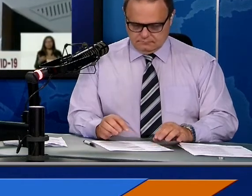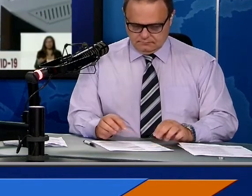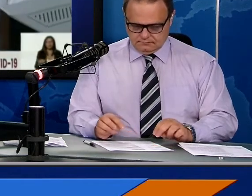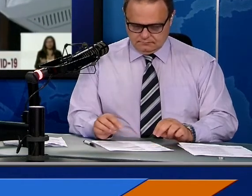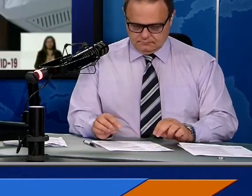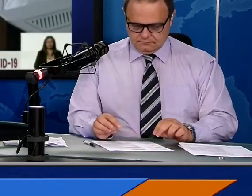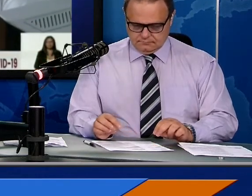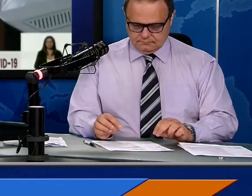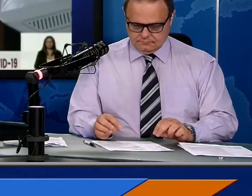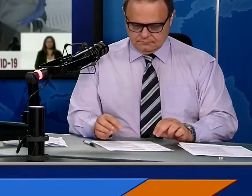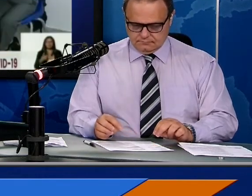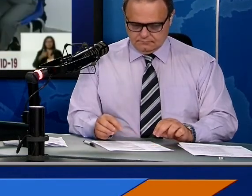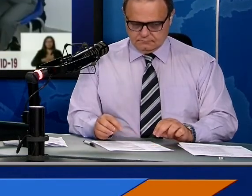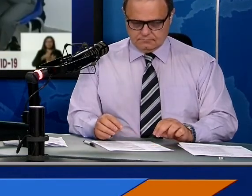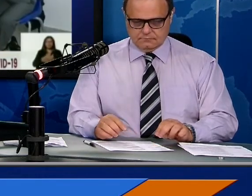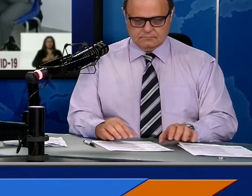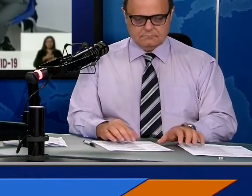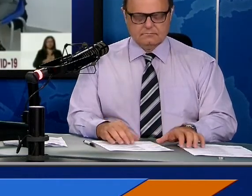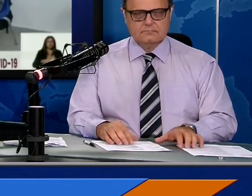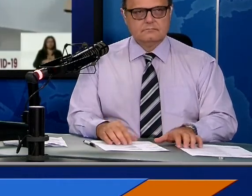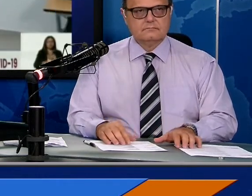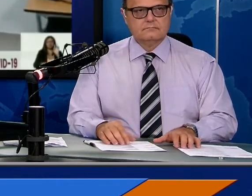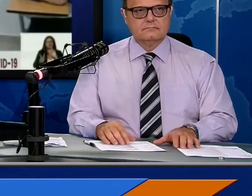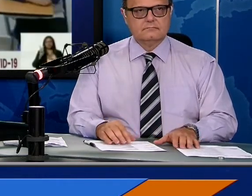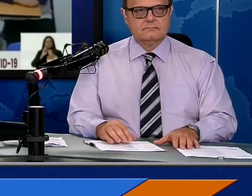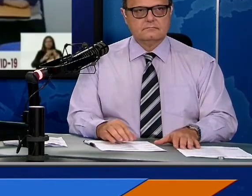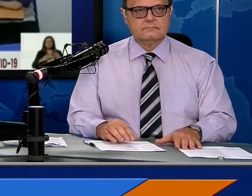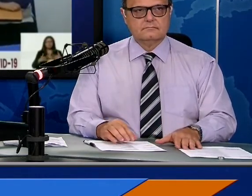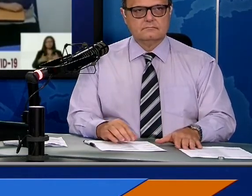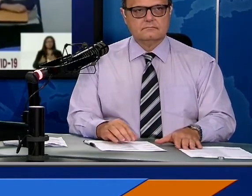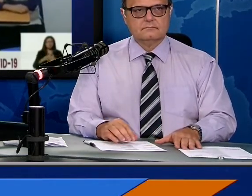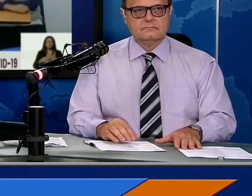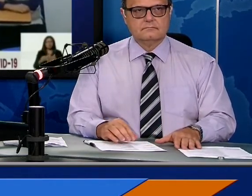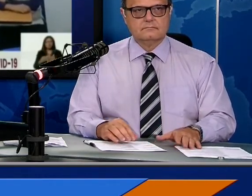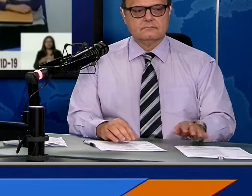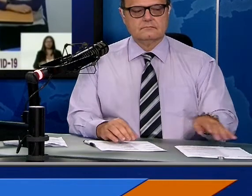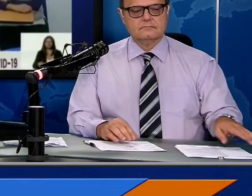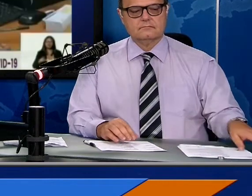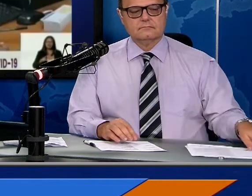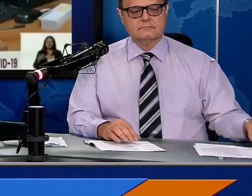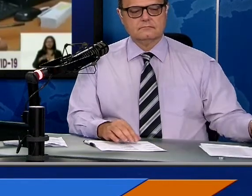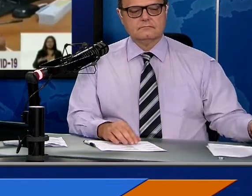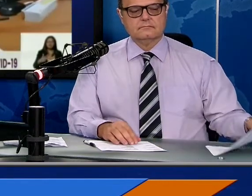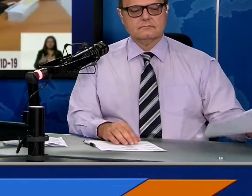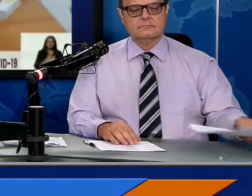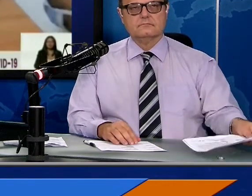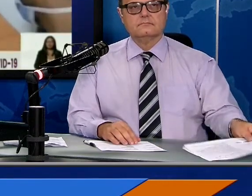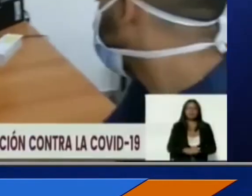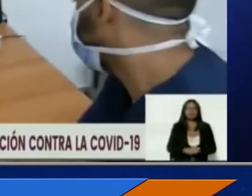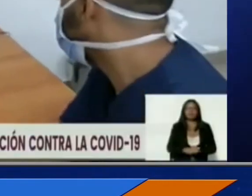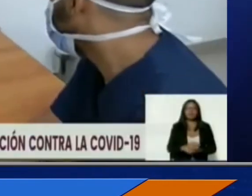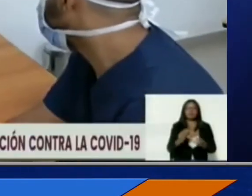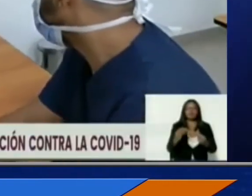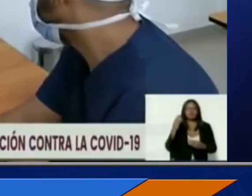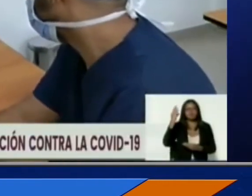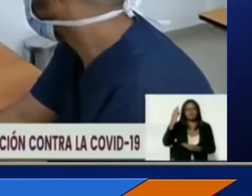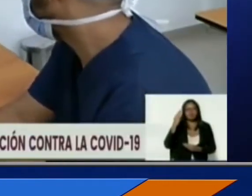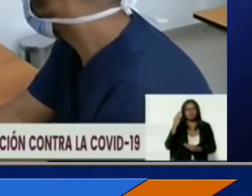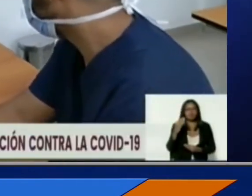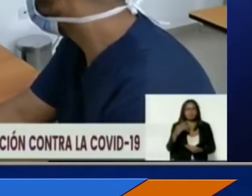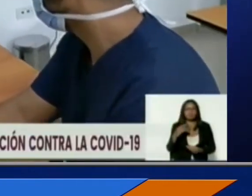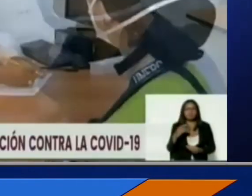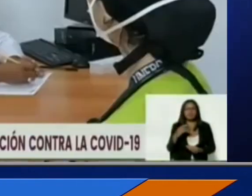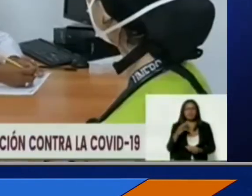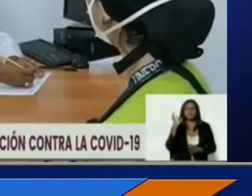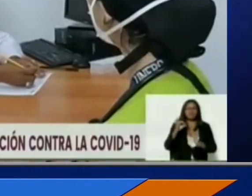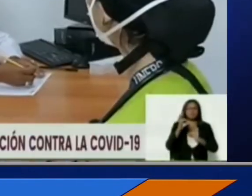no se escribe de lo que no se debe hacer para enfrentar una epidemia o enfrentar una situación tan